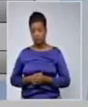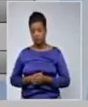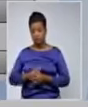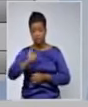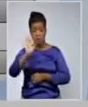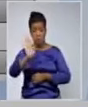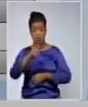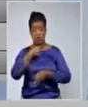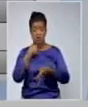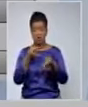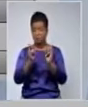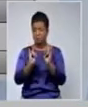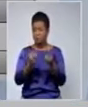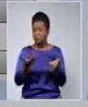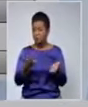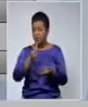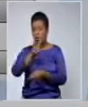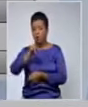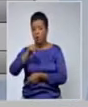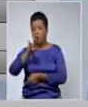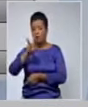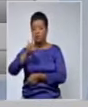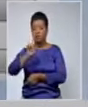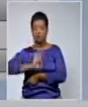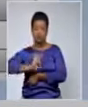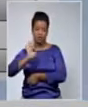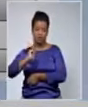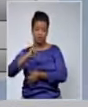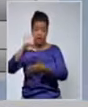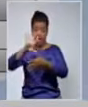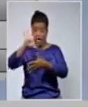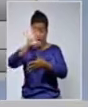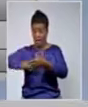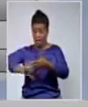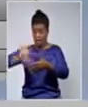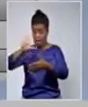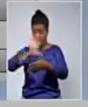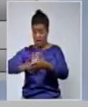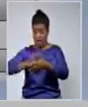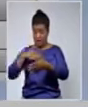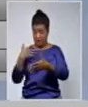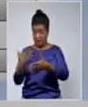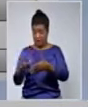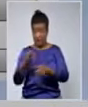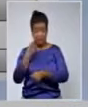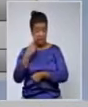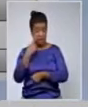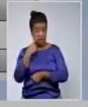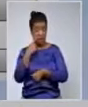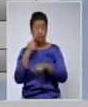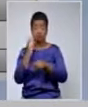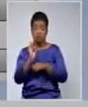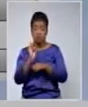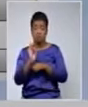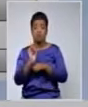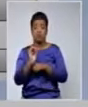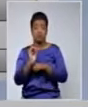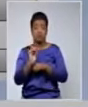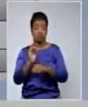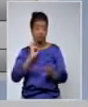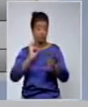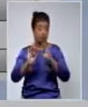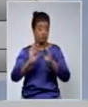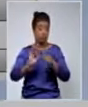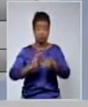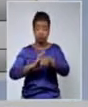de 2,21%. La región de las Américas, que sigue siendo el epicentro de la pandemia, el